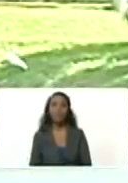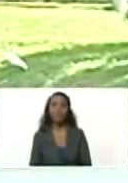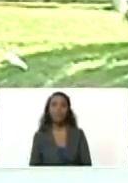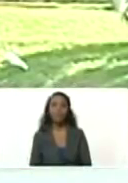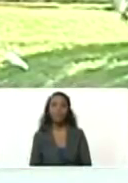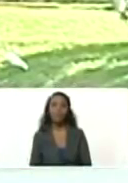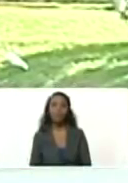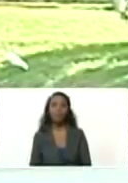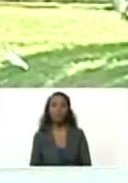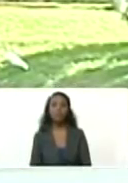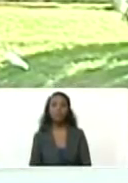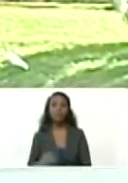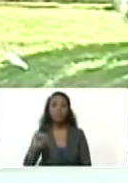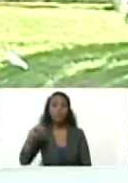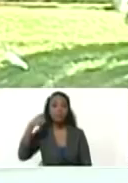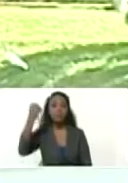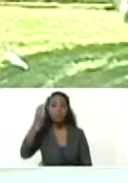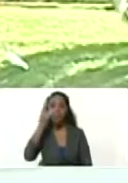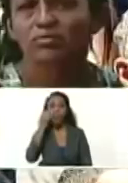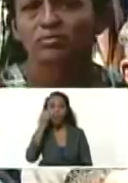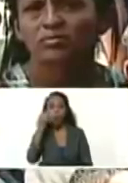Al pastor Rubén Trujillo.